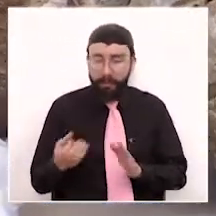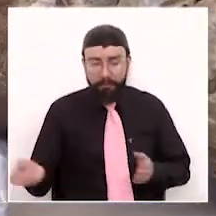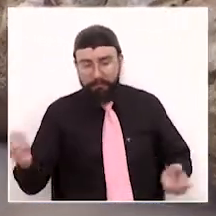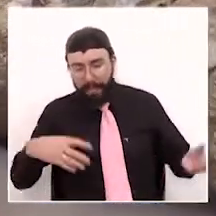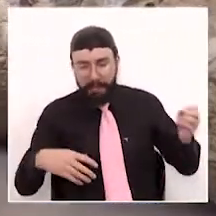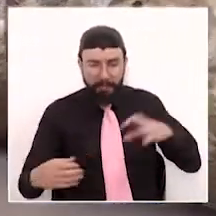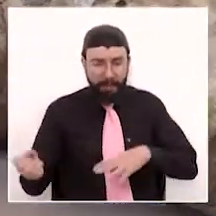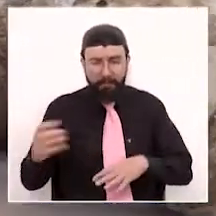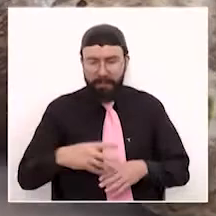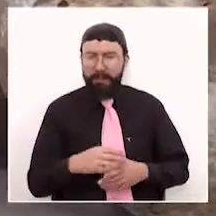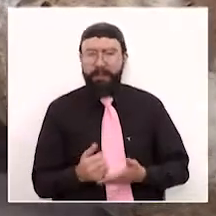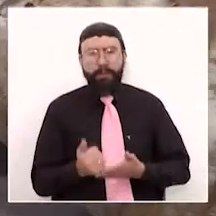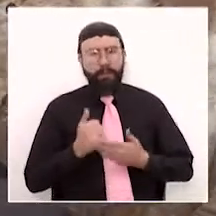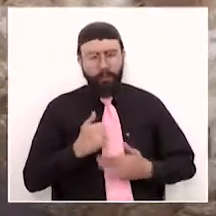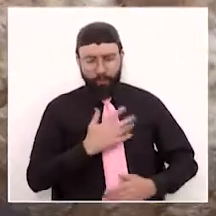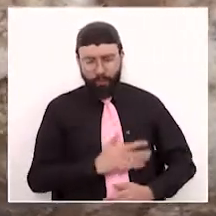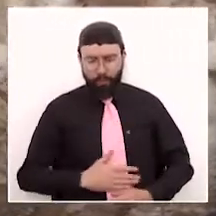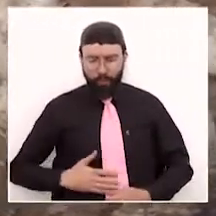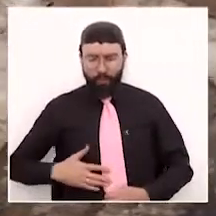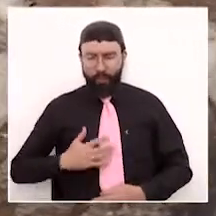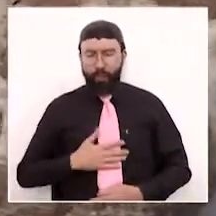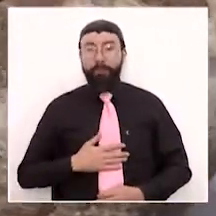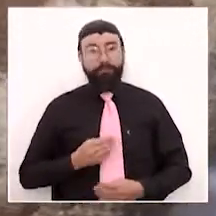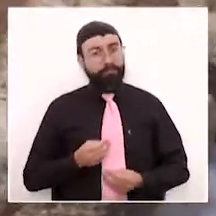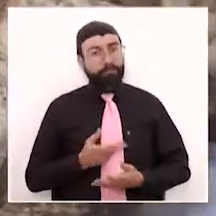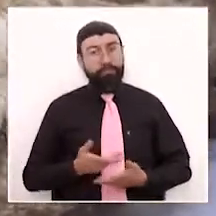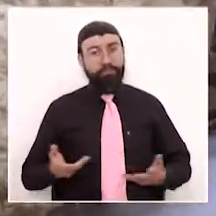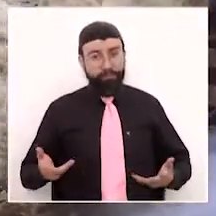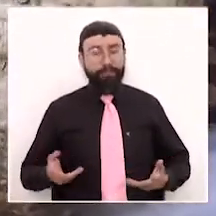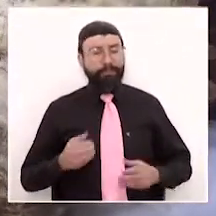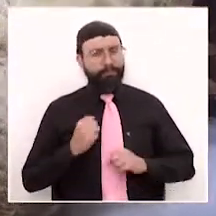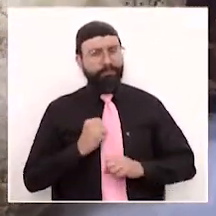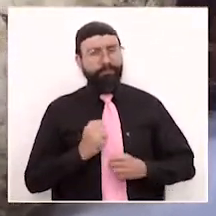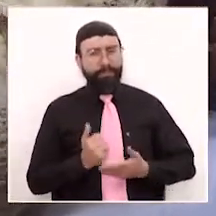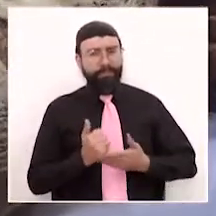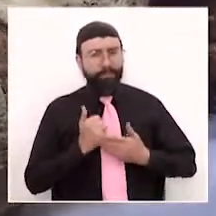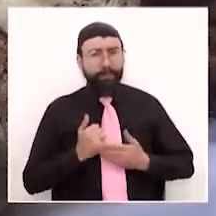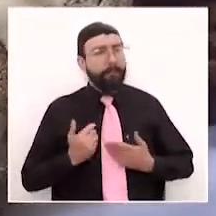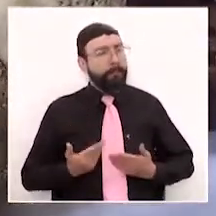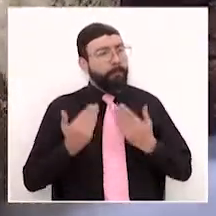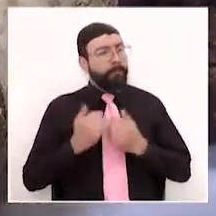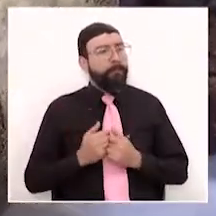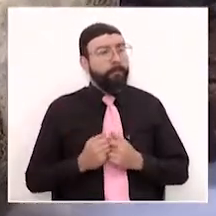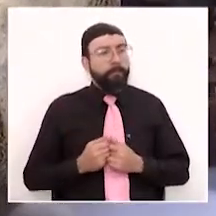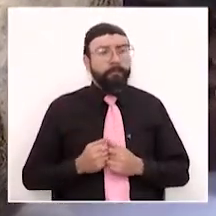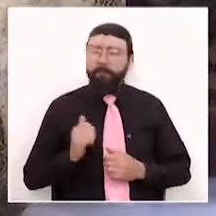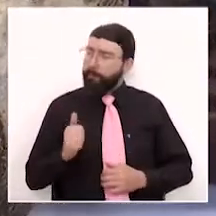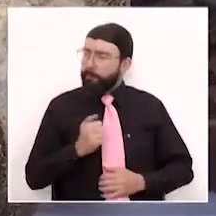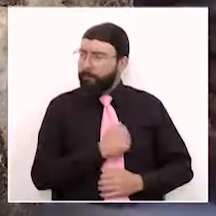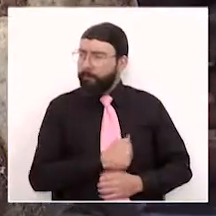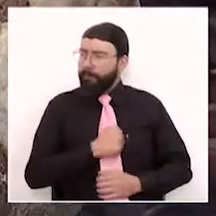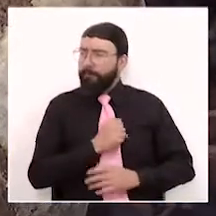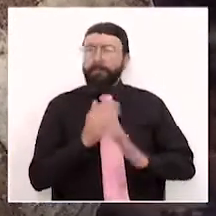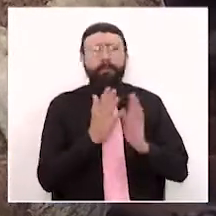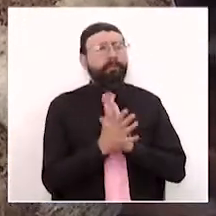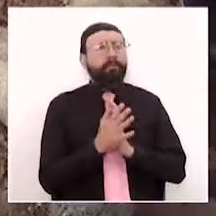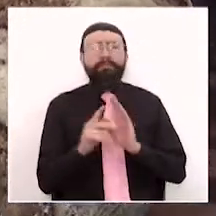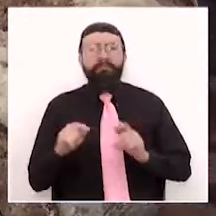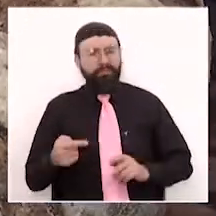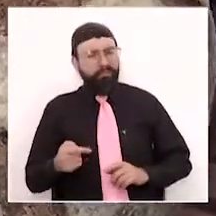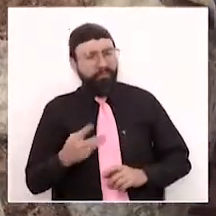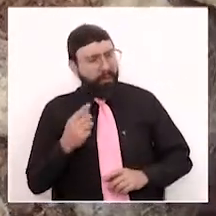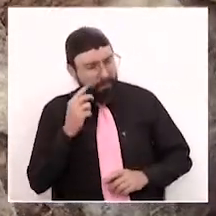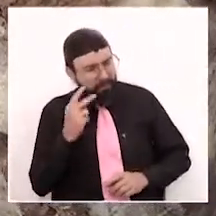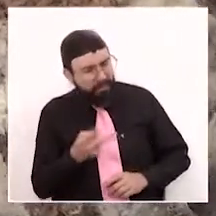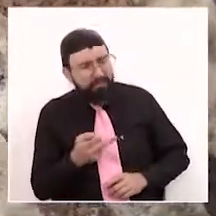de probióticos y de prebióticos también para nuestro colon, fantástico. Entonces, Manu, contémosle a las personas qué es esto que estamos